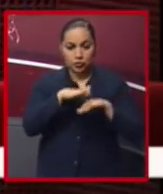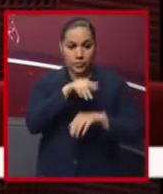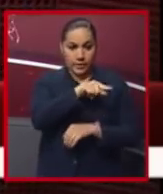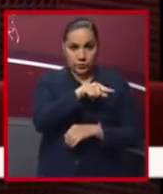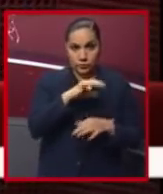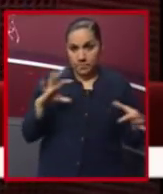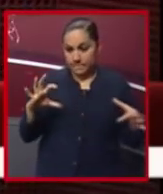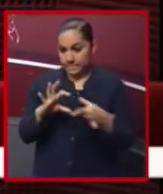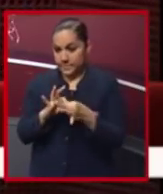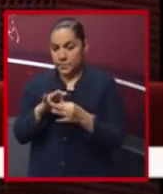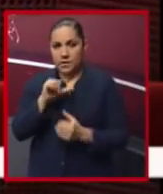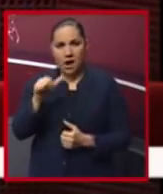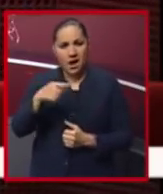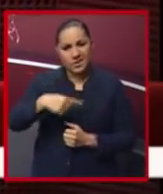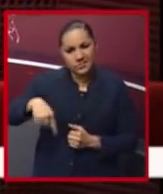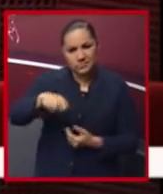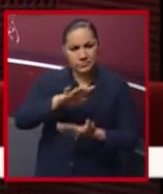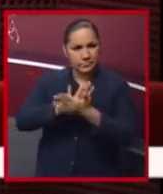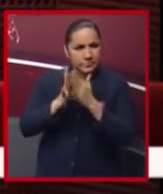de inspiración